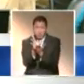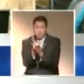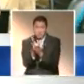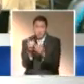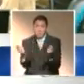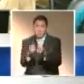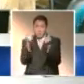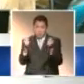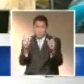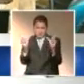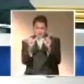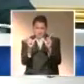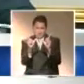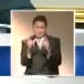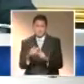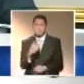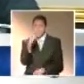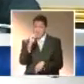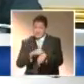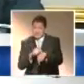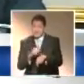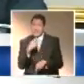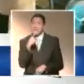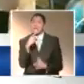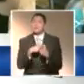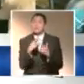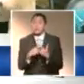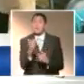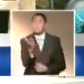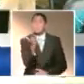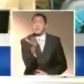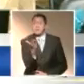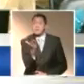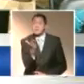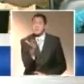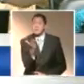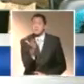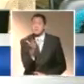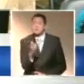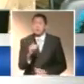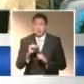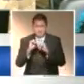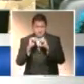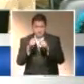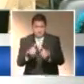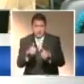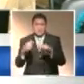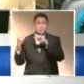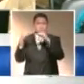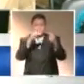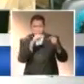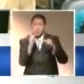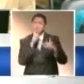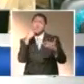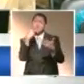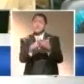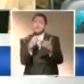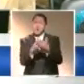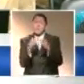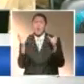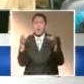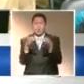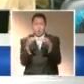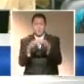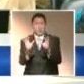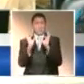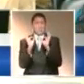investigue a fondo. No basta con que Mario Silva sea echado del programa de televisión. 20 segundos, diputado. En